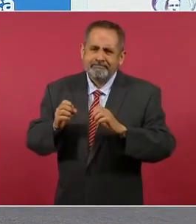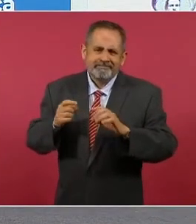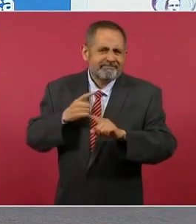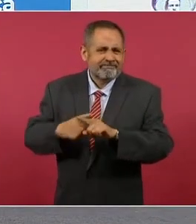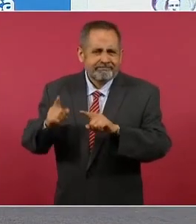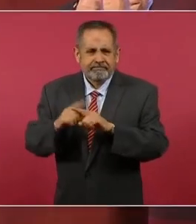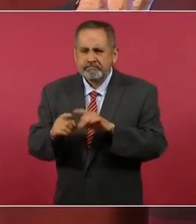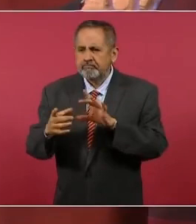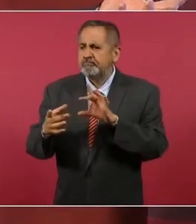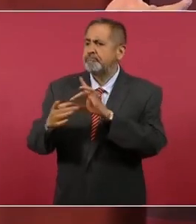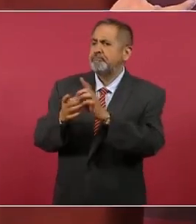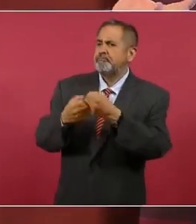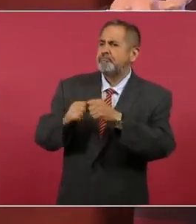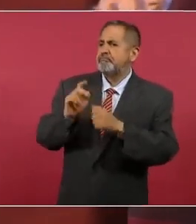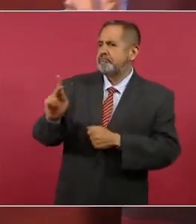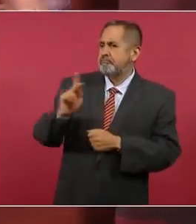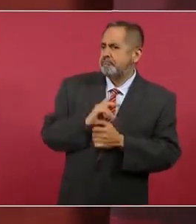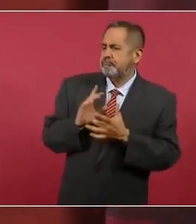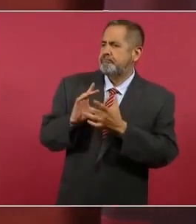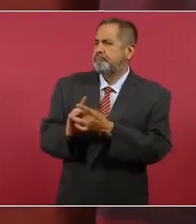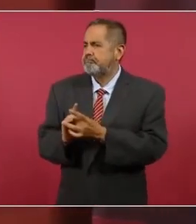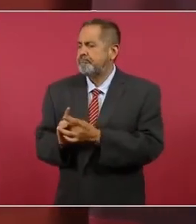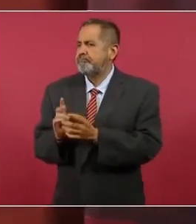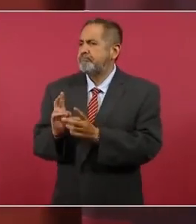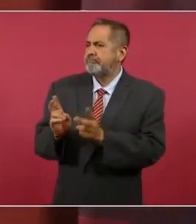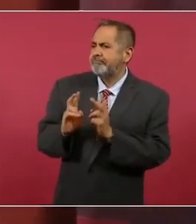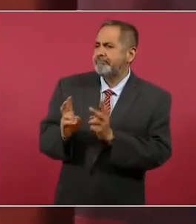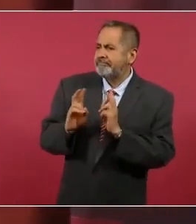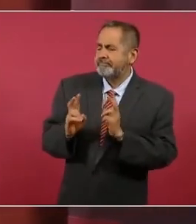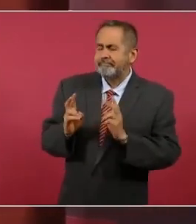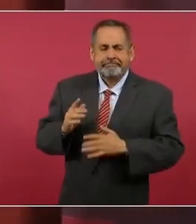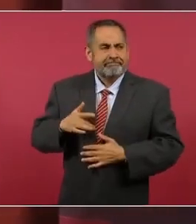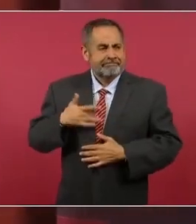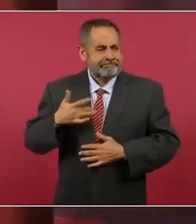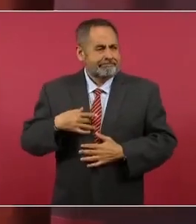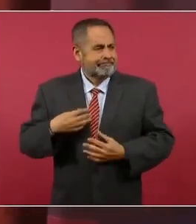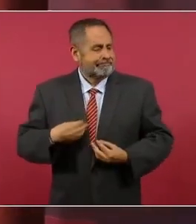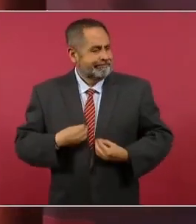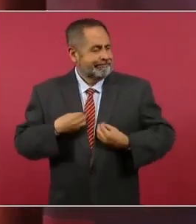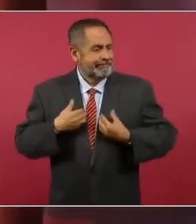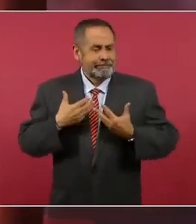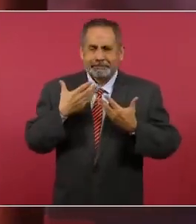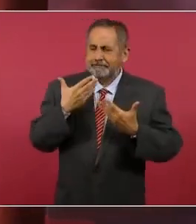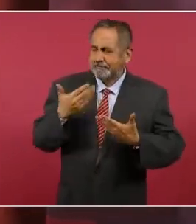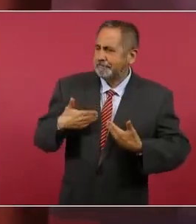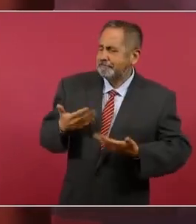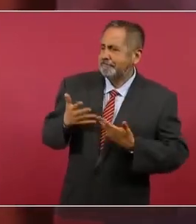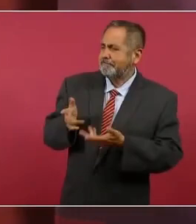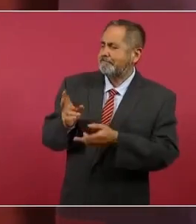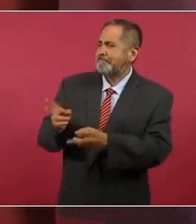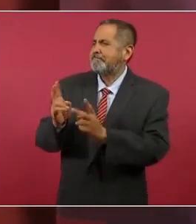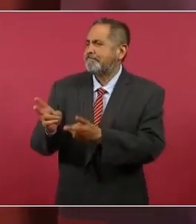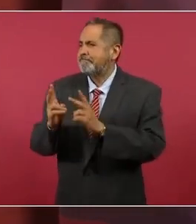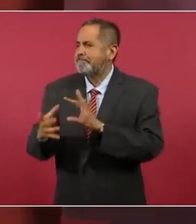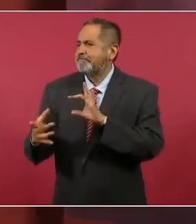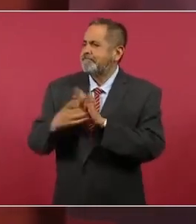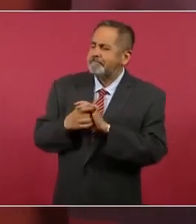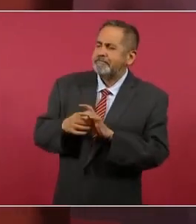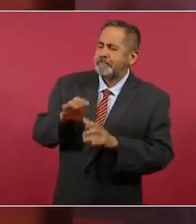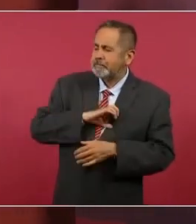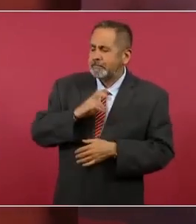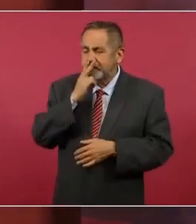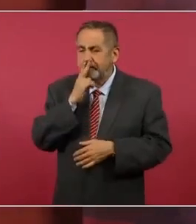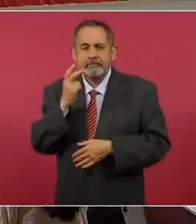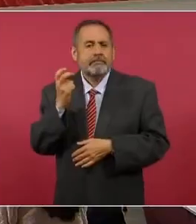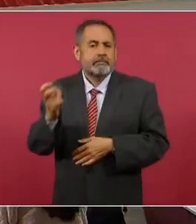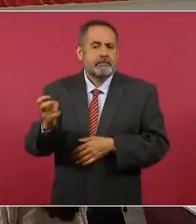encontrar conexiones sociales significativas, un sentido de vida, un sentido emocional y afectivo profundo en